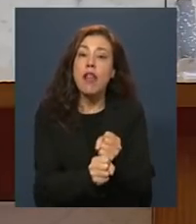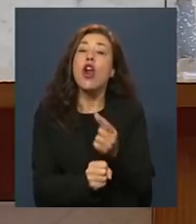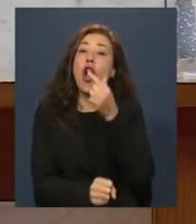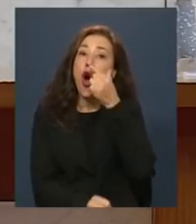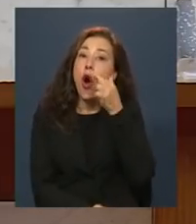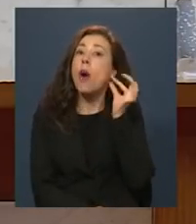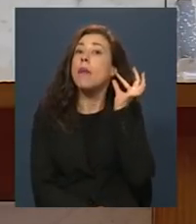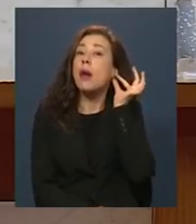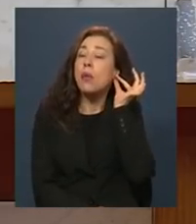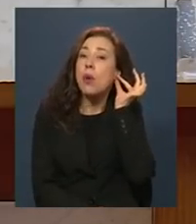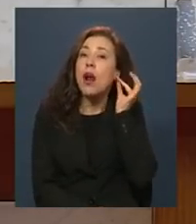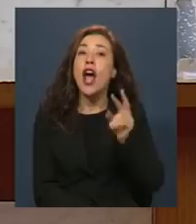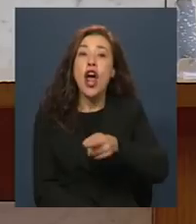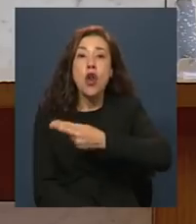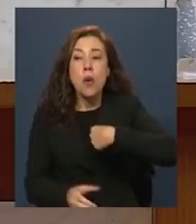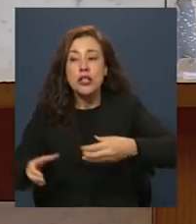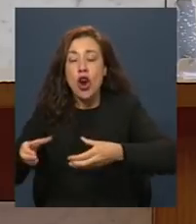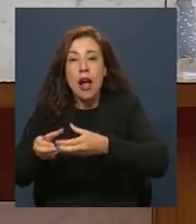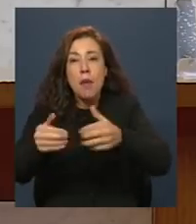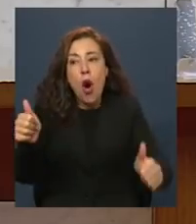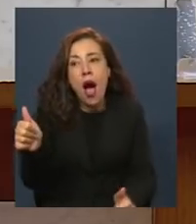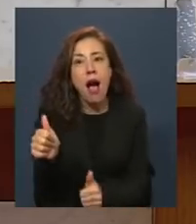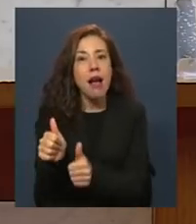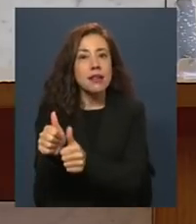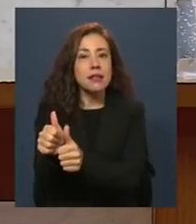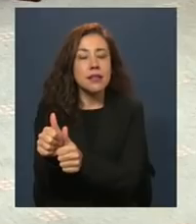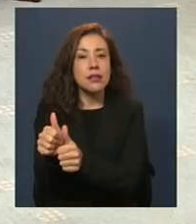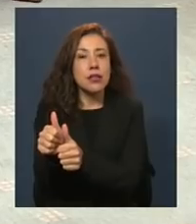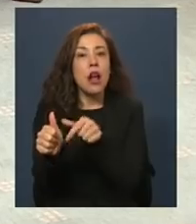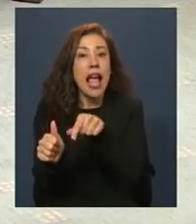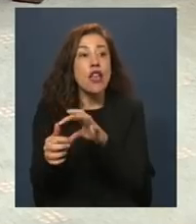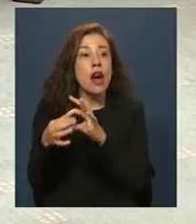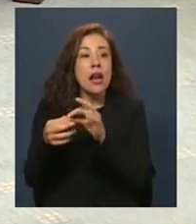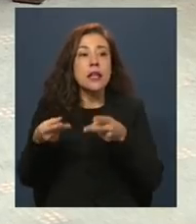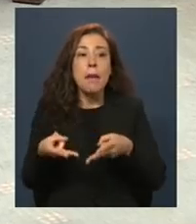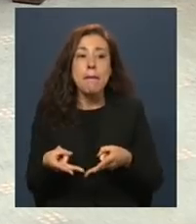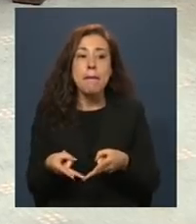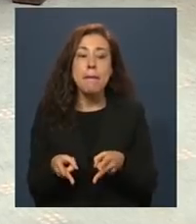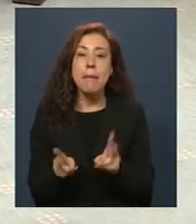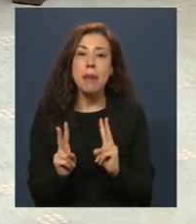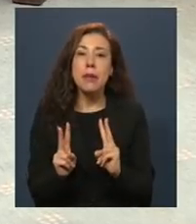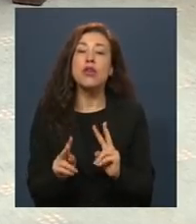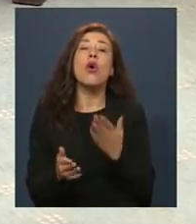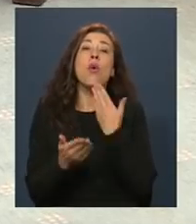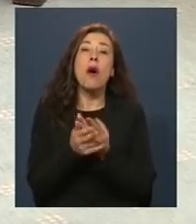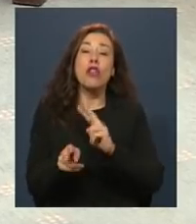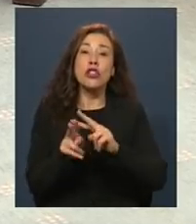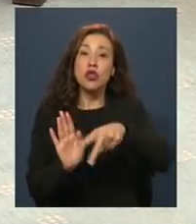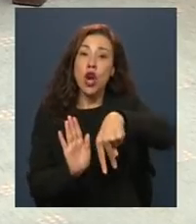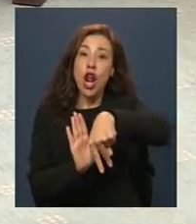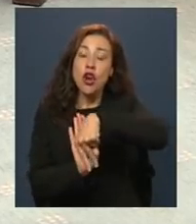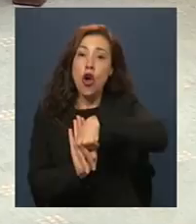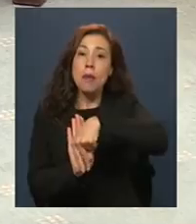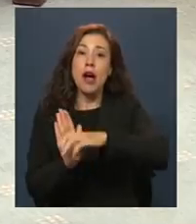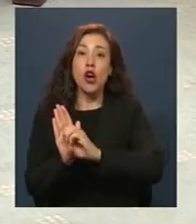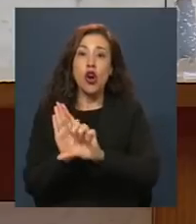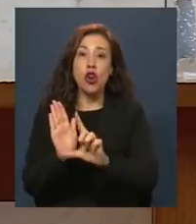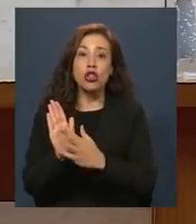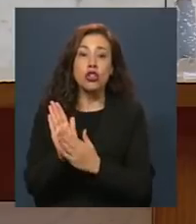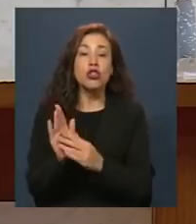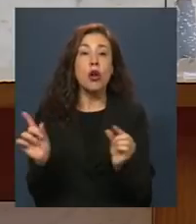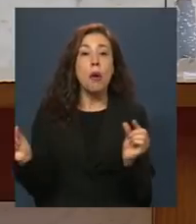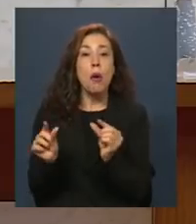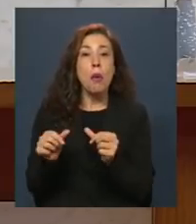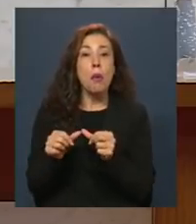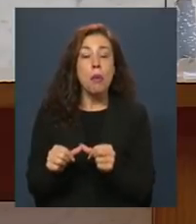trabajadoras, de nuestros equipos de asesores, que permitieron también, a partir de la dictación de una norma constitucional